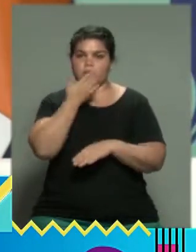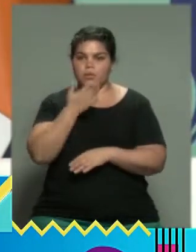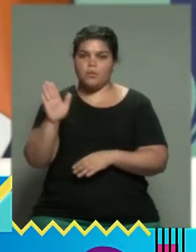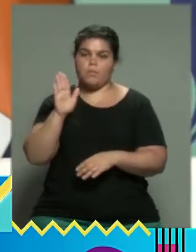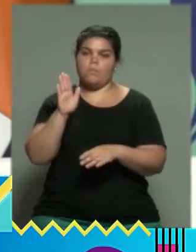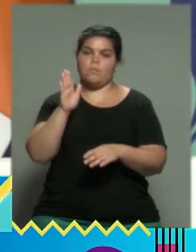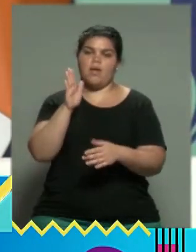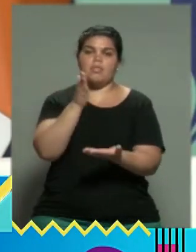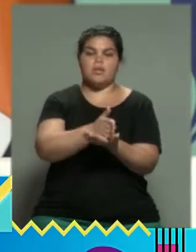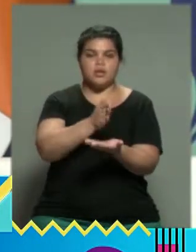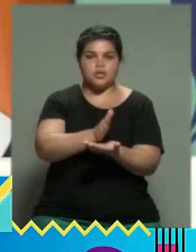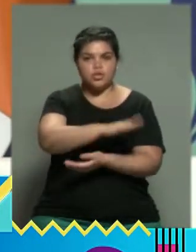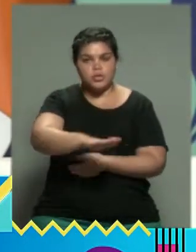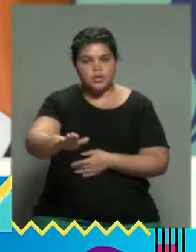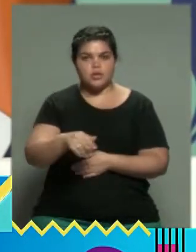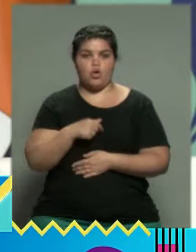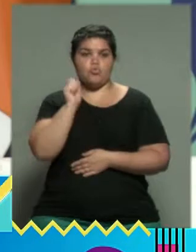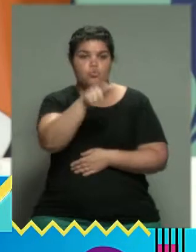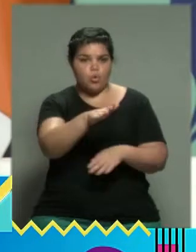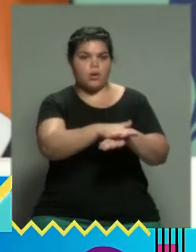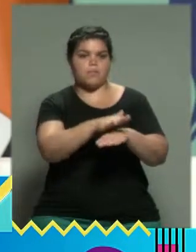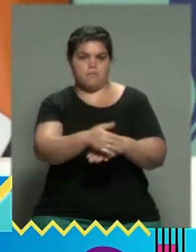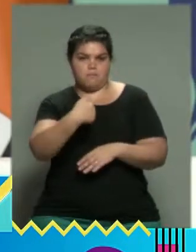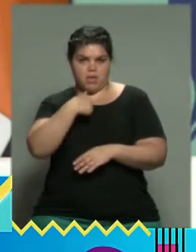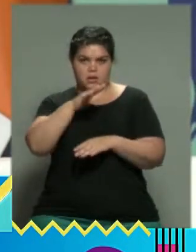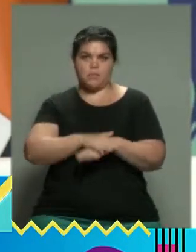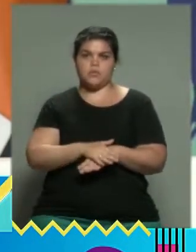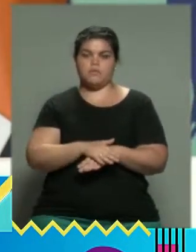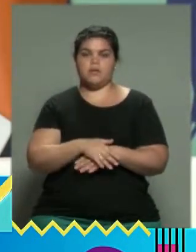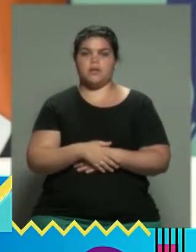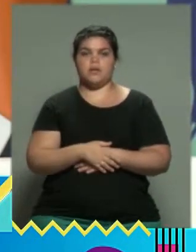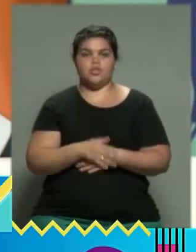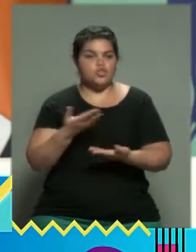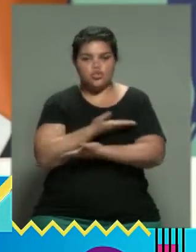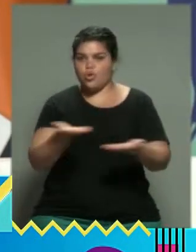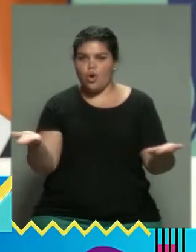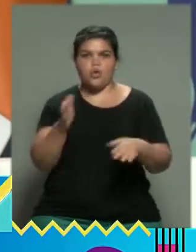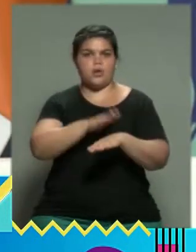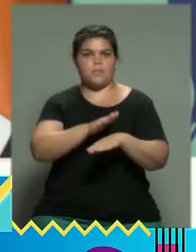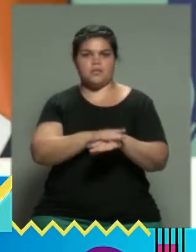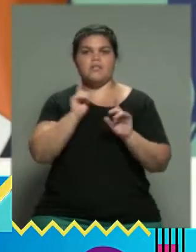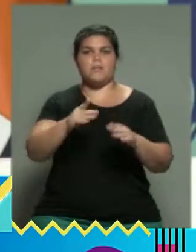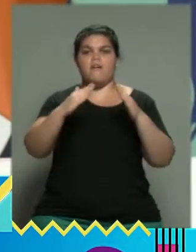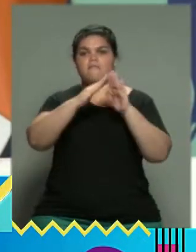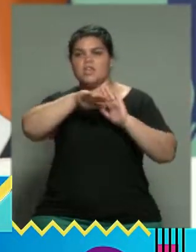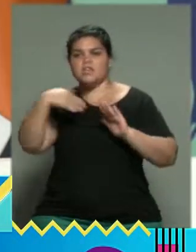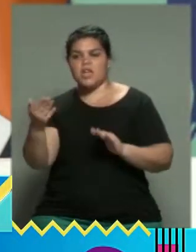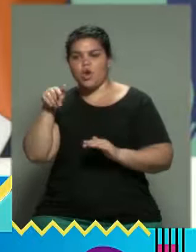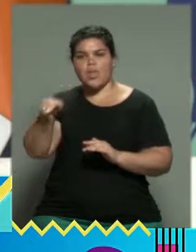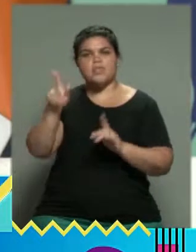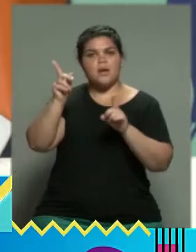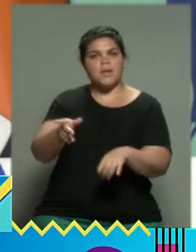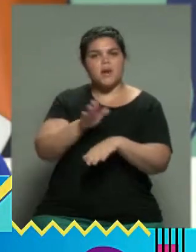niños. Es tu responsabilidad, es mía, es de todos los que estamos acá, es de mi vecino. Entonces